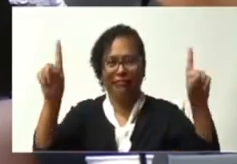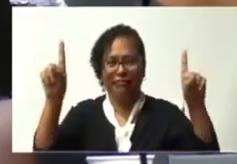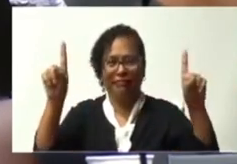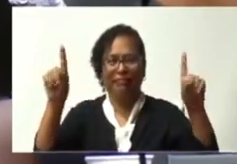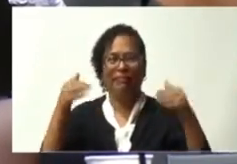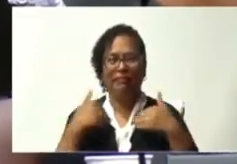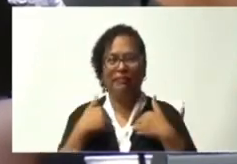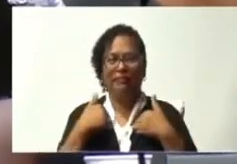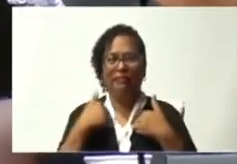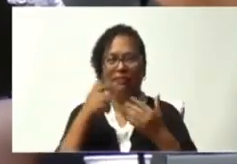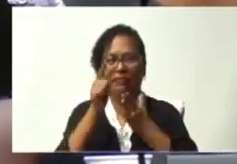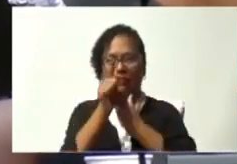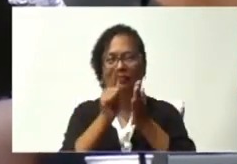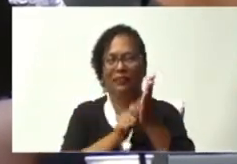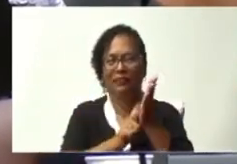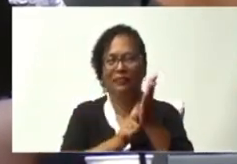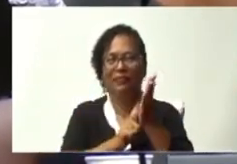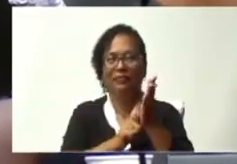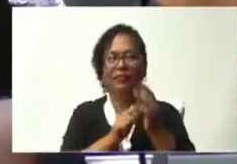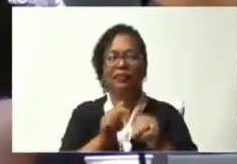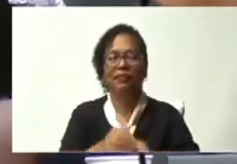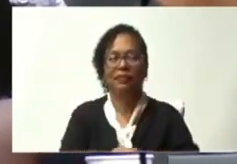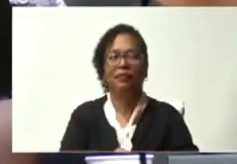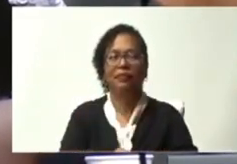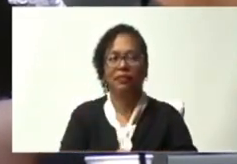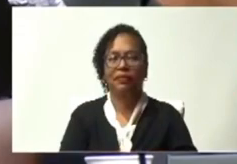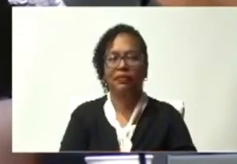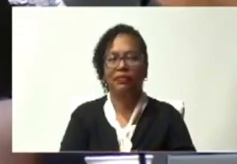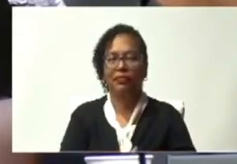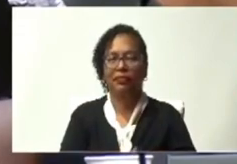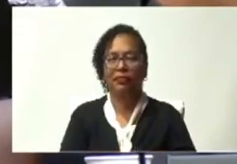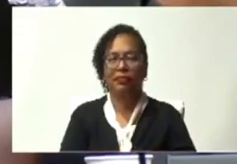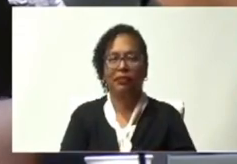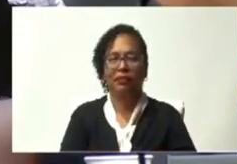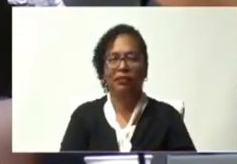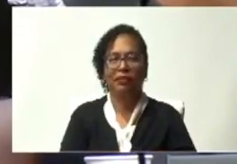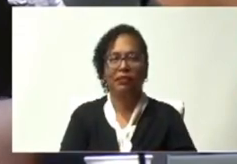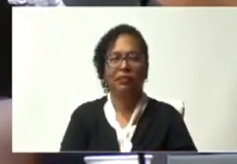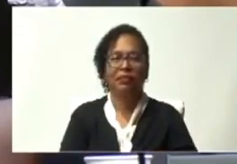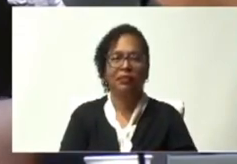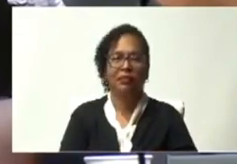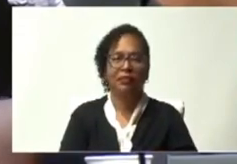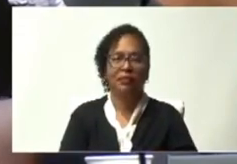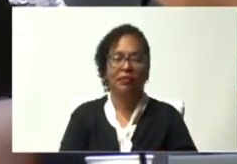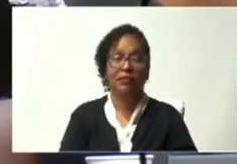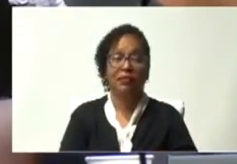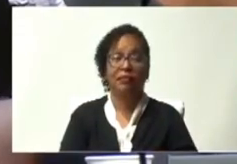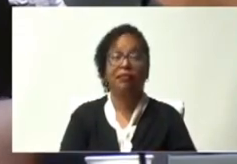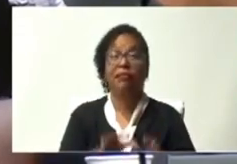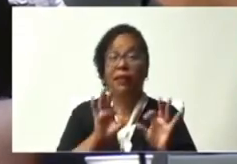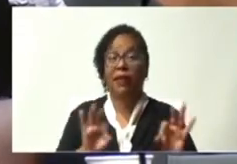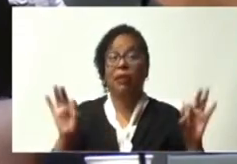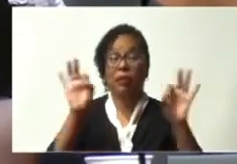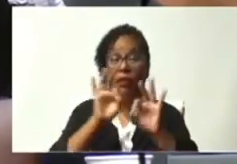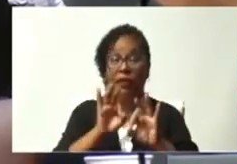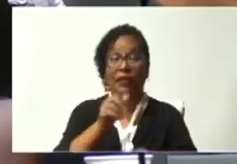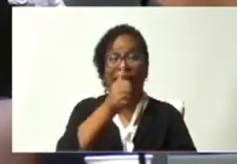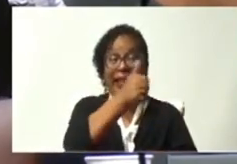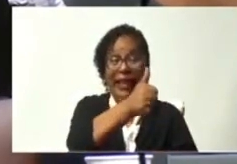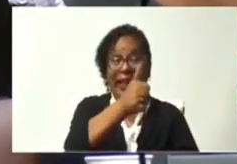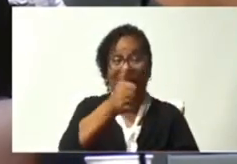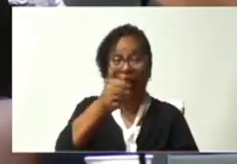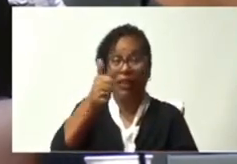y no solamente que se sea fortalecida sino que llegue al conocimiento de Cada ciudadano de cada campesino